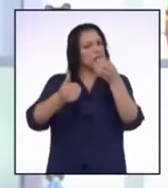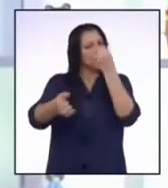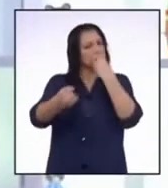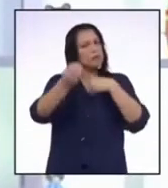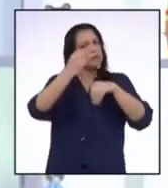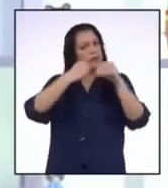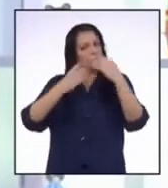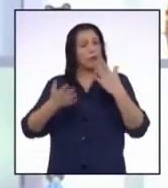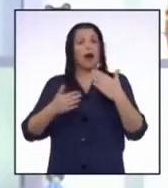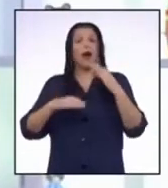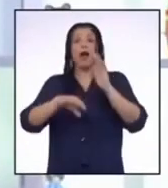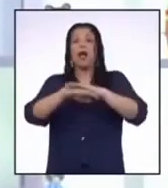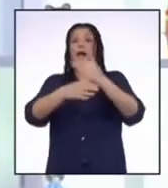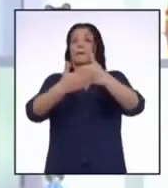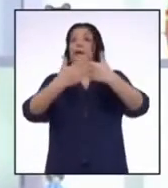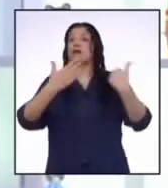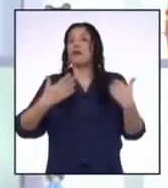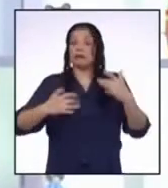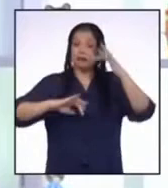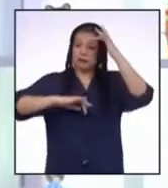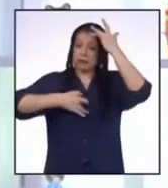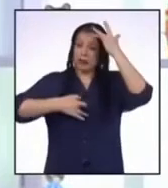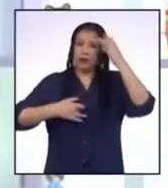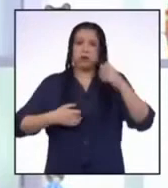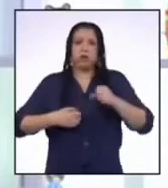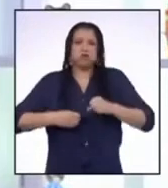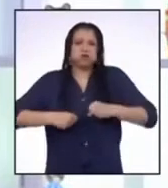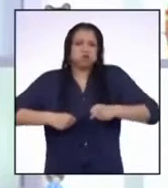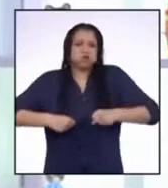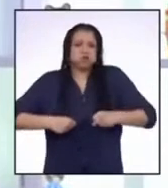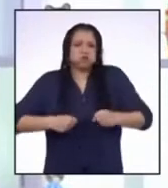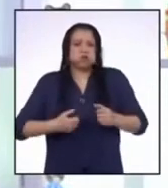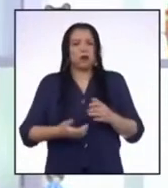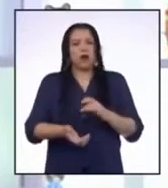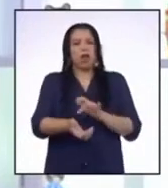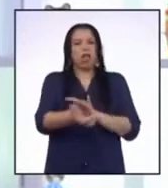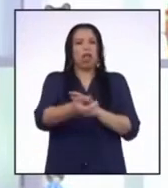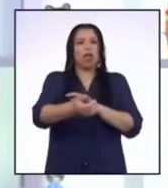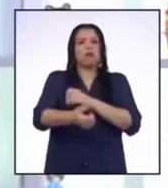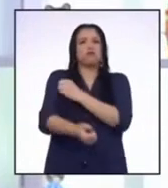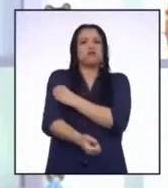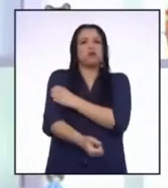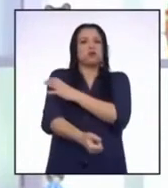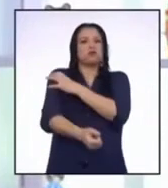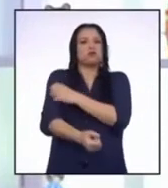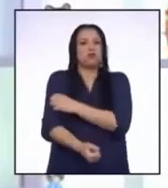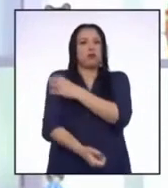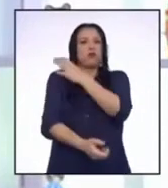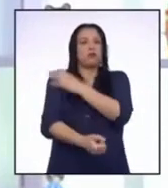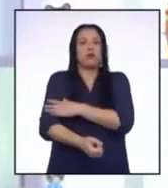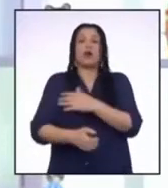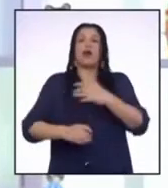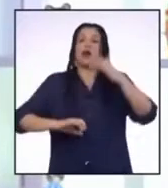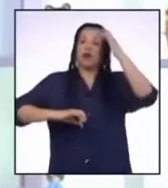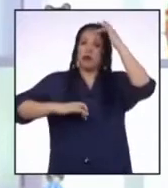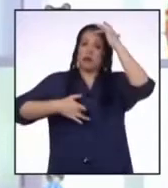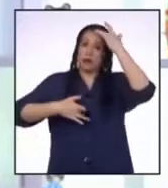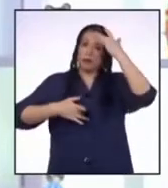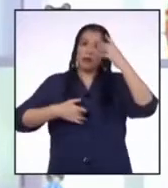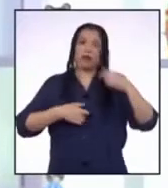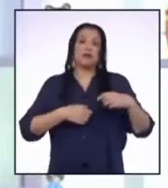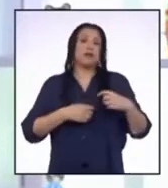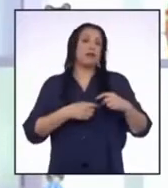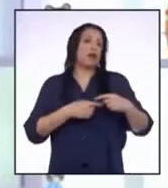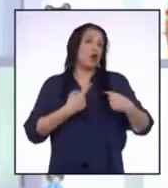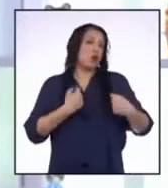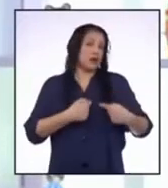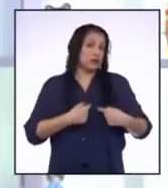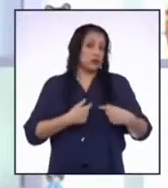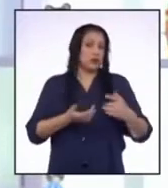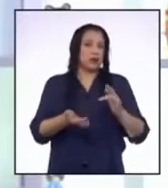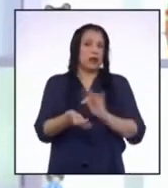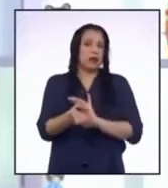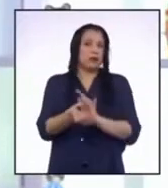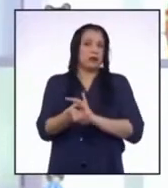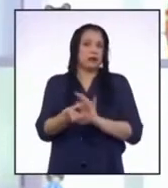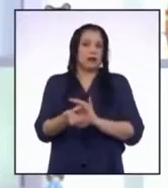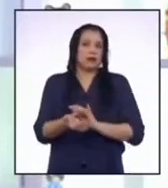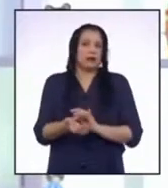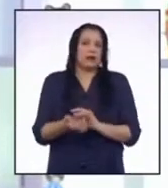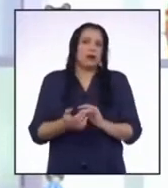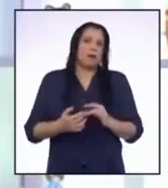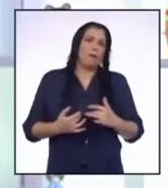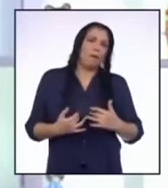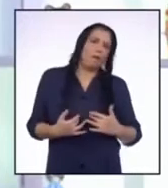también previene enfermedades como la obesidad, la hipertensión, las enfermedades cardiovasculares, la diabetes, la anemia,